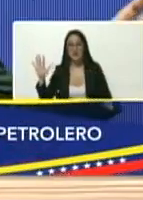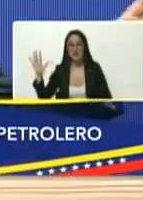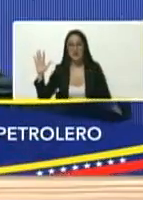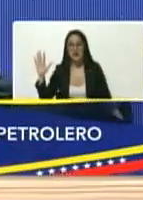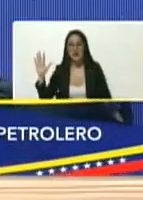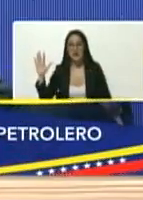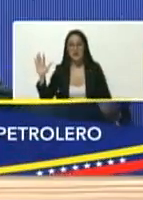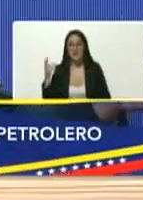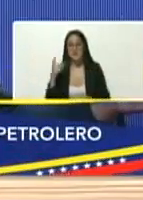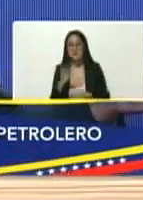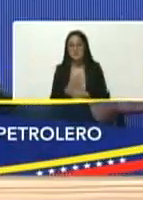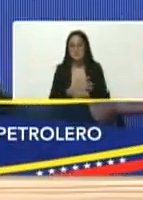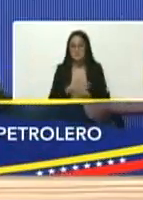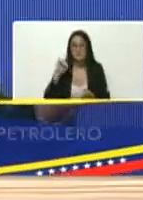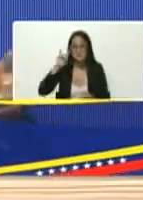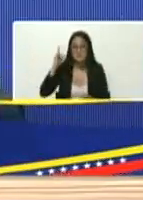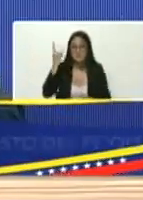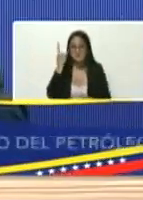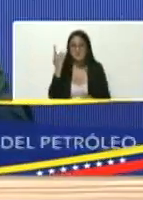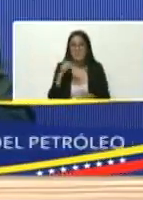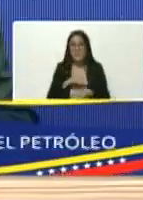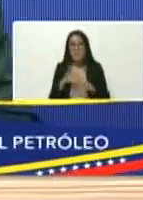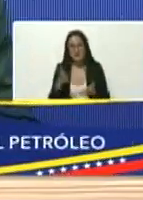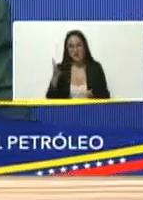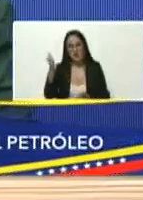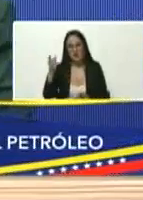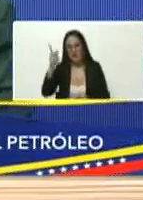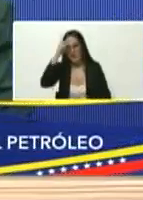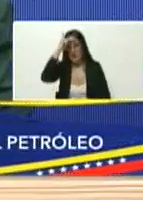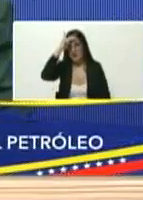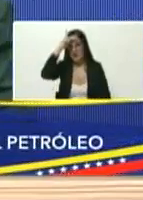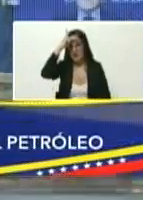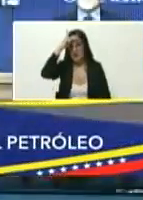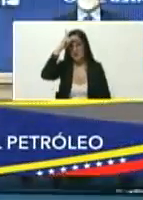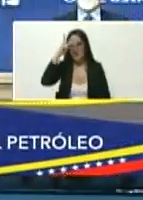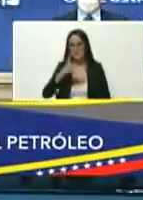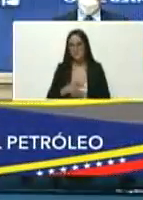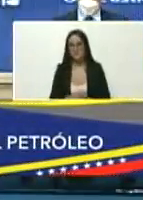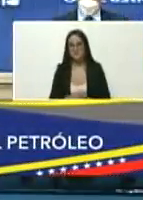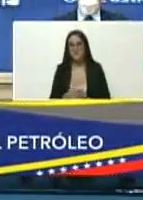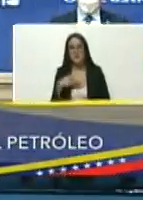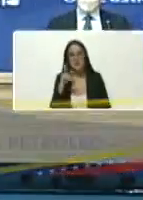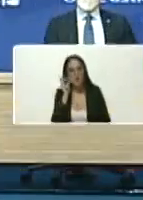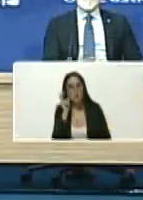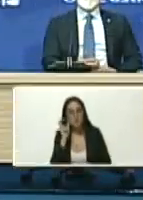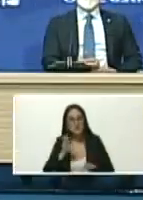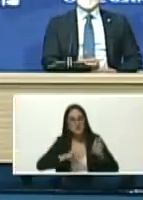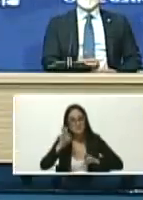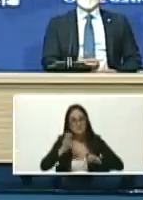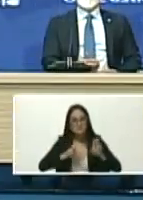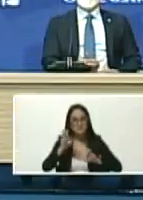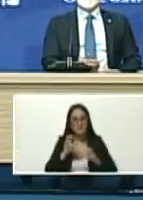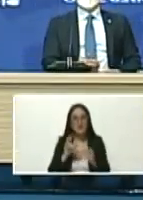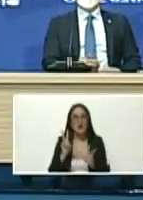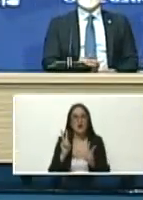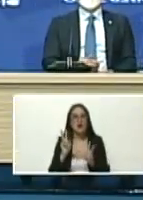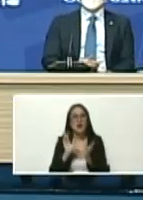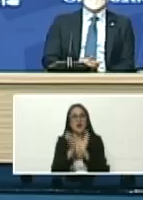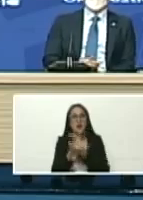las previsiones, ministro Tarek, que uno escucha en los analistas, en los